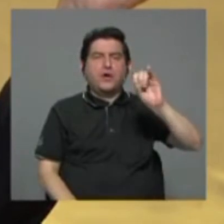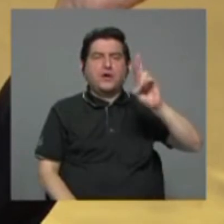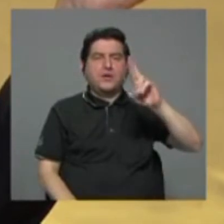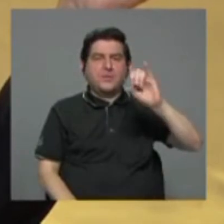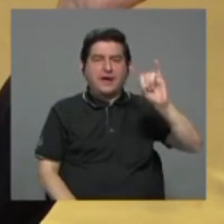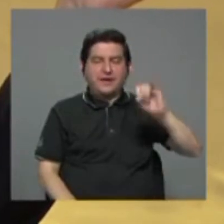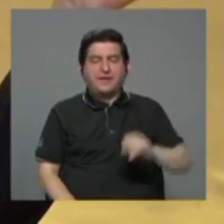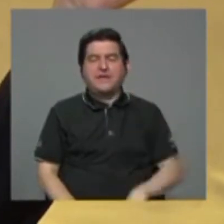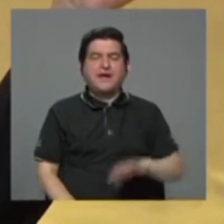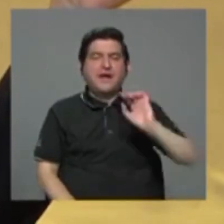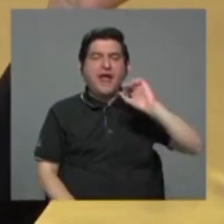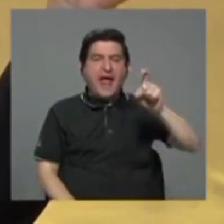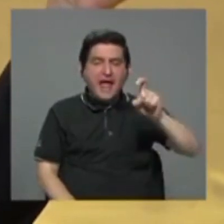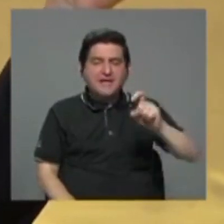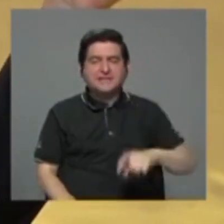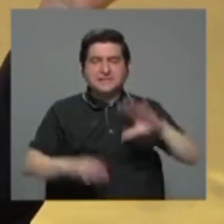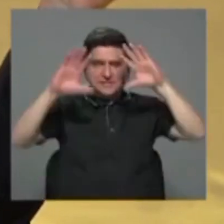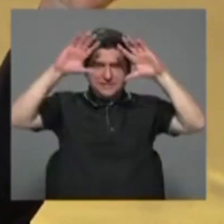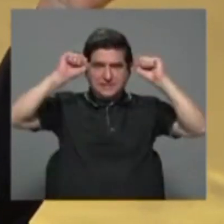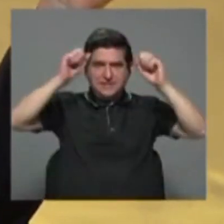exdiplomático y